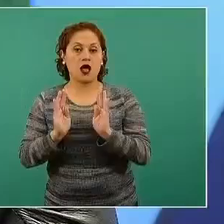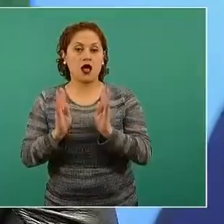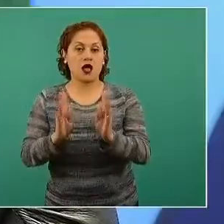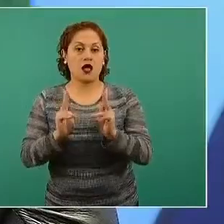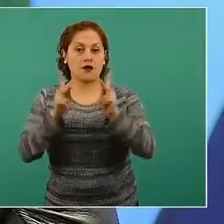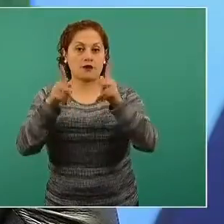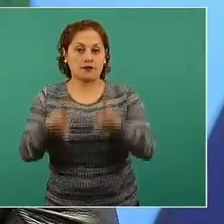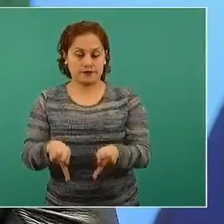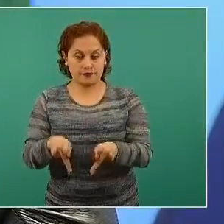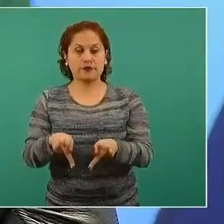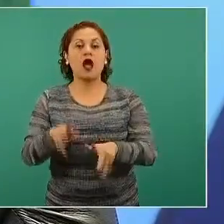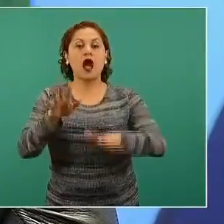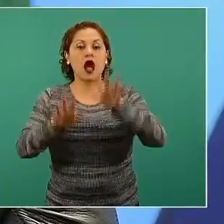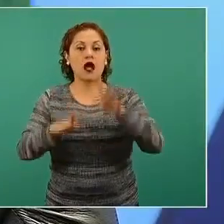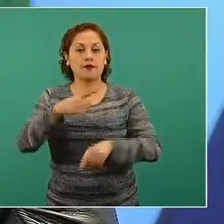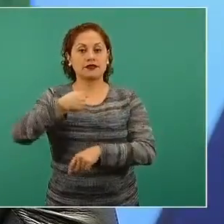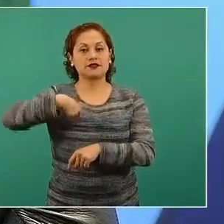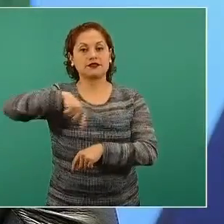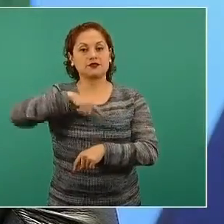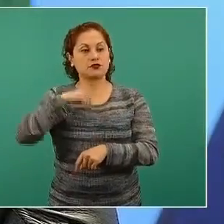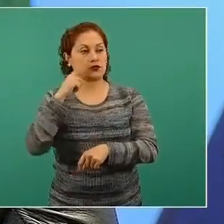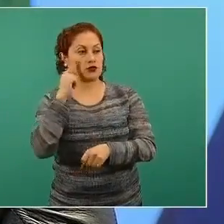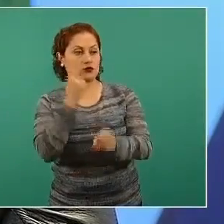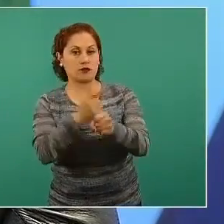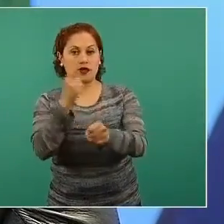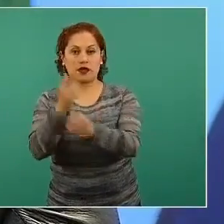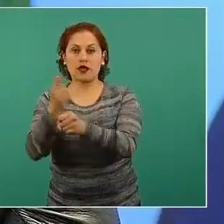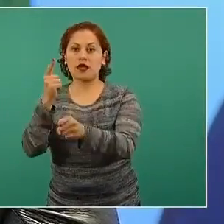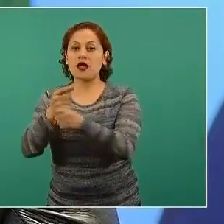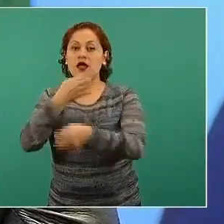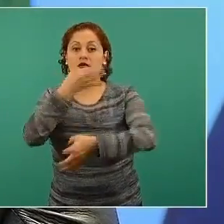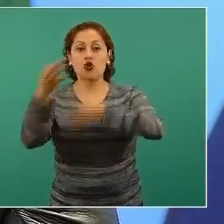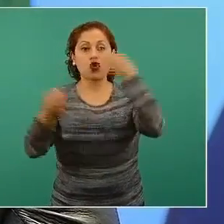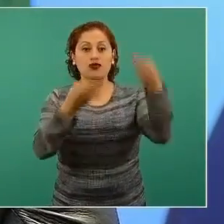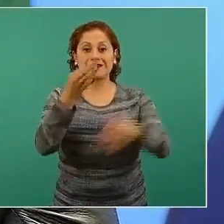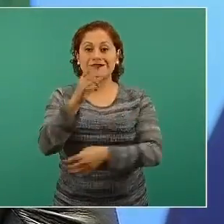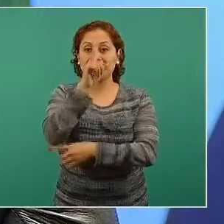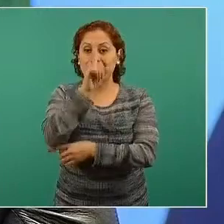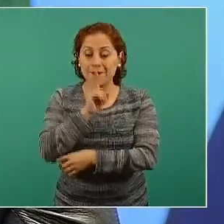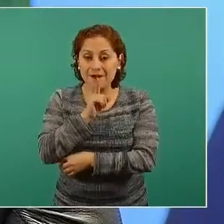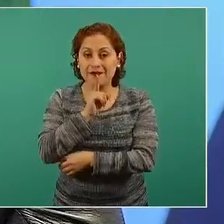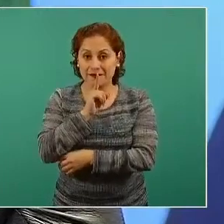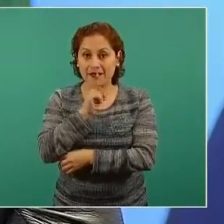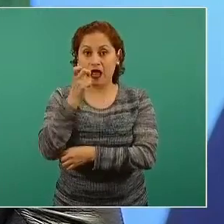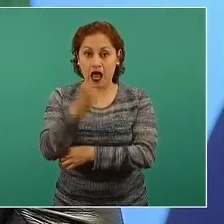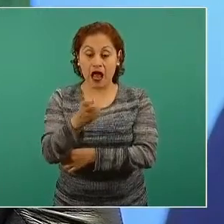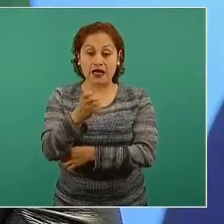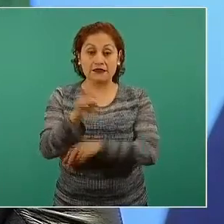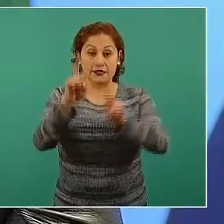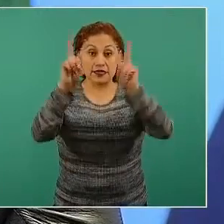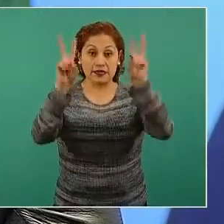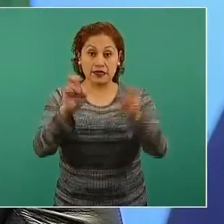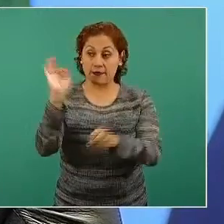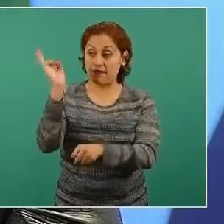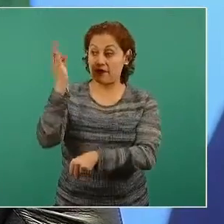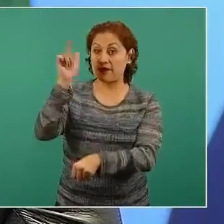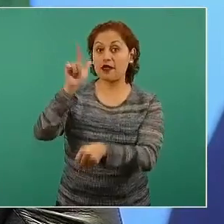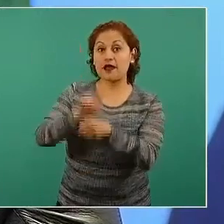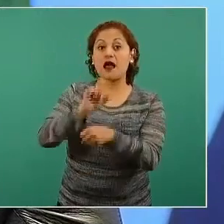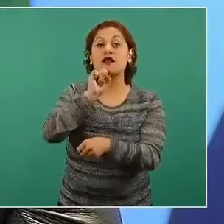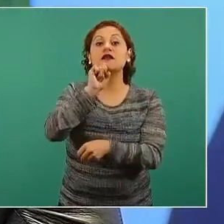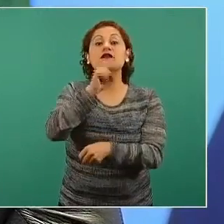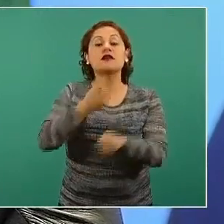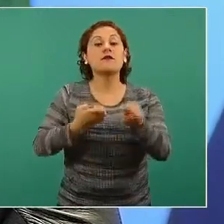infodemia referente a lo que hablaba de la parte de funeraria. Es un tema que no solamente desde el nivel federal, sino desde lo local, a través de